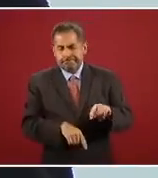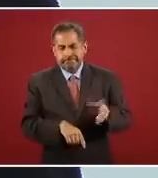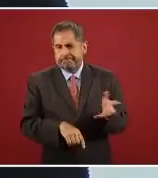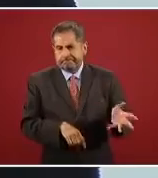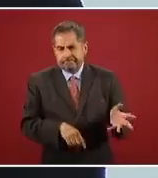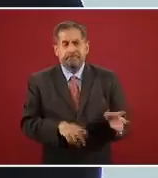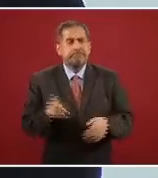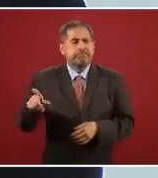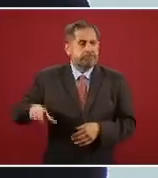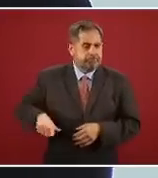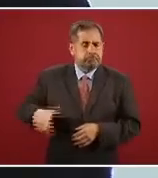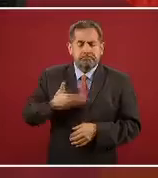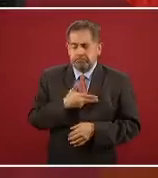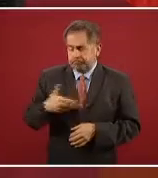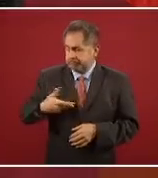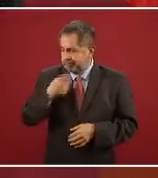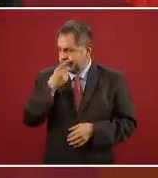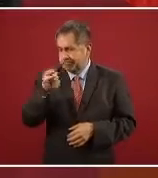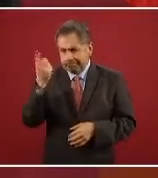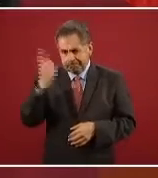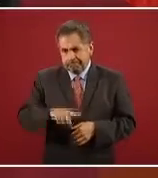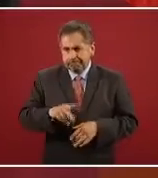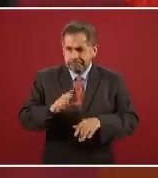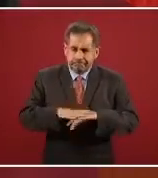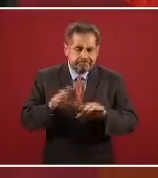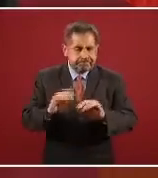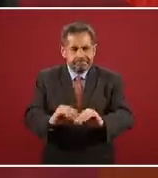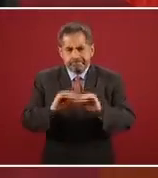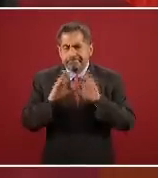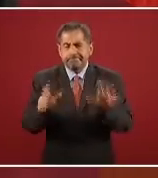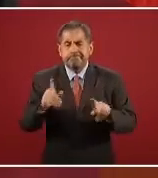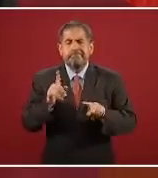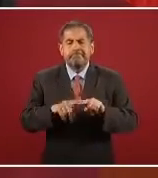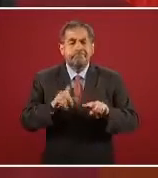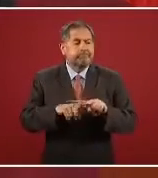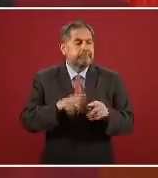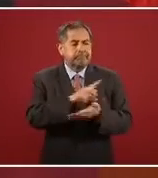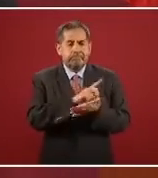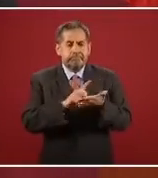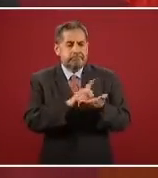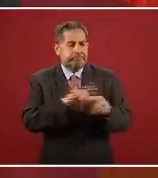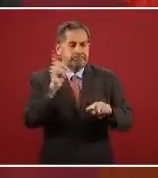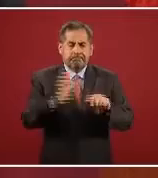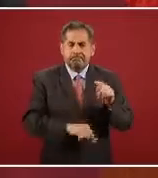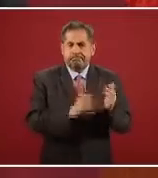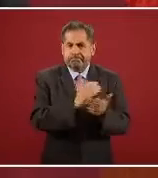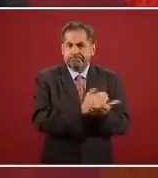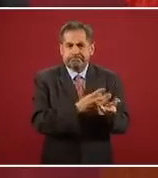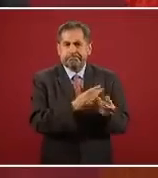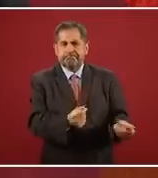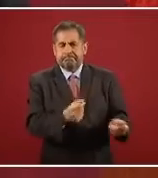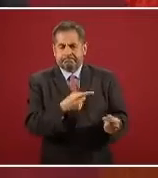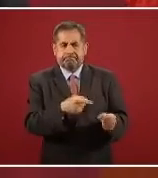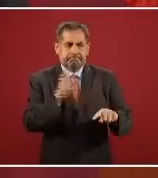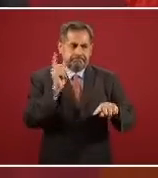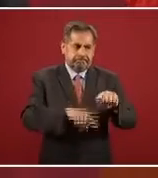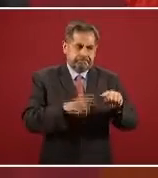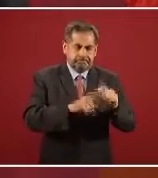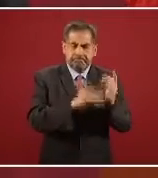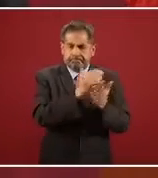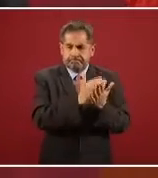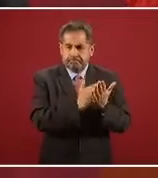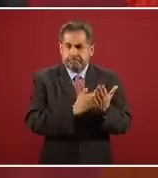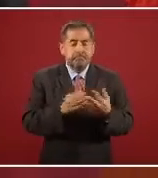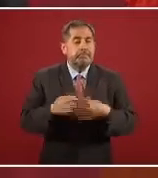sido muy claro respecto a que uno de los aspectos centrales tiene que ser el combate a las adicciones, pero es importante